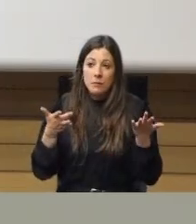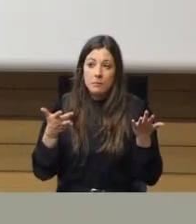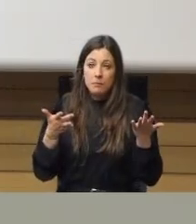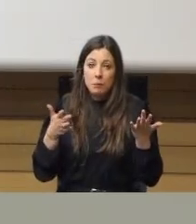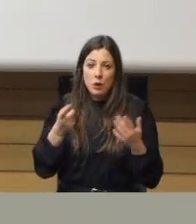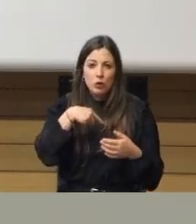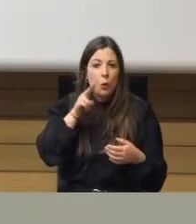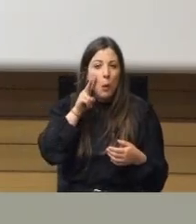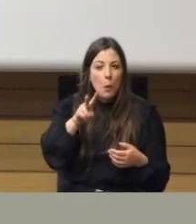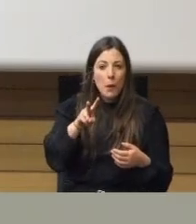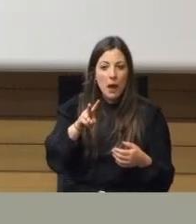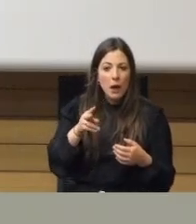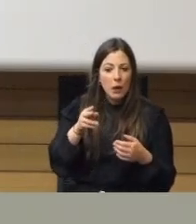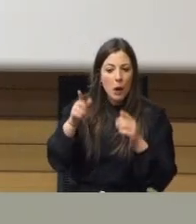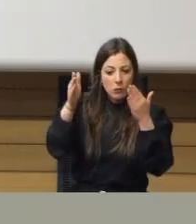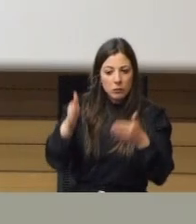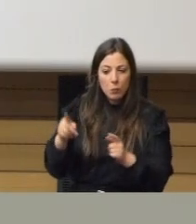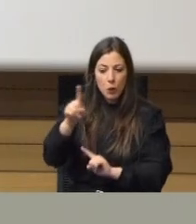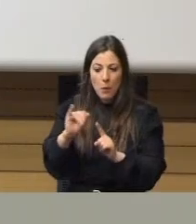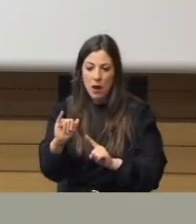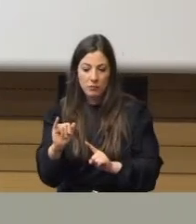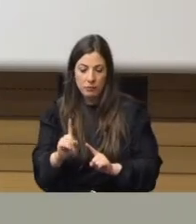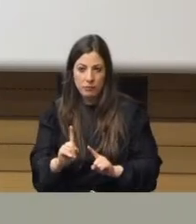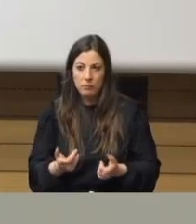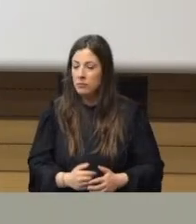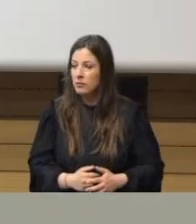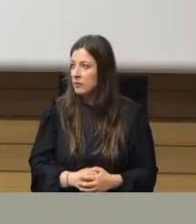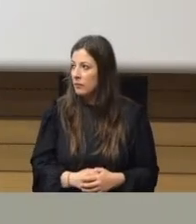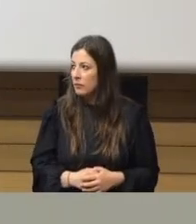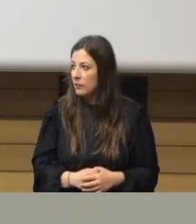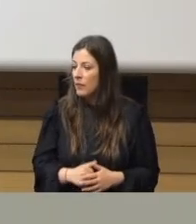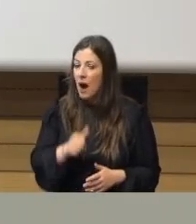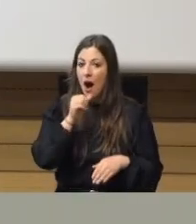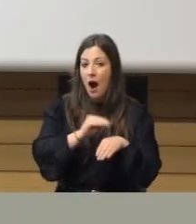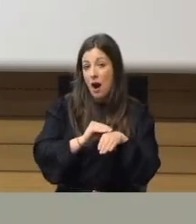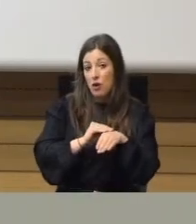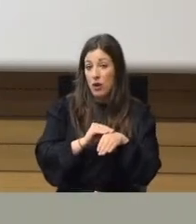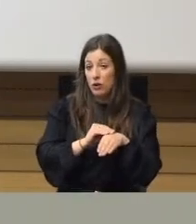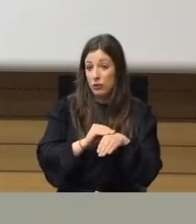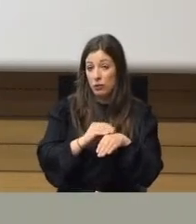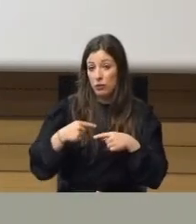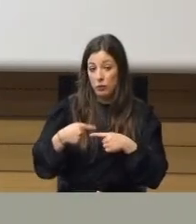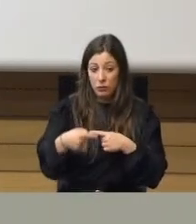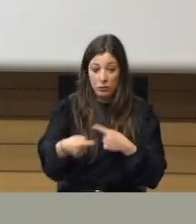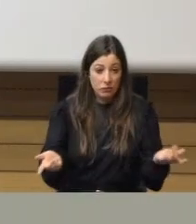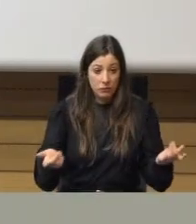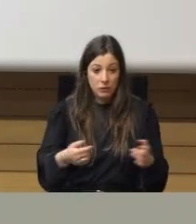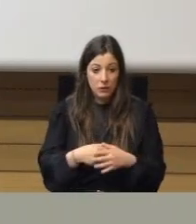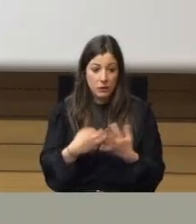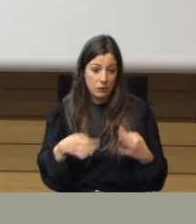un problema. De hecho, los alcohólicos funcionales. Bien, tampoco me